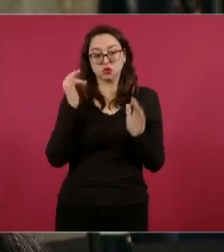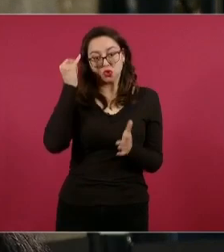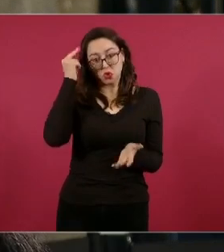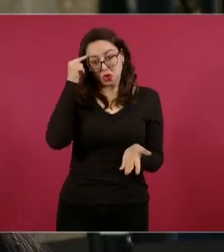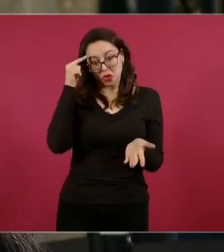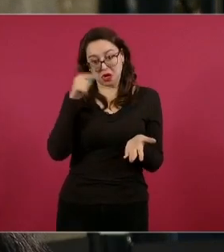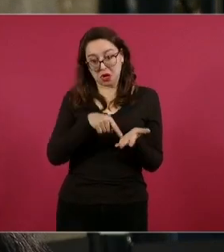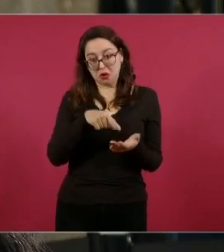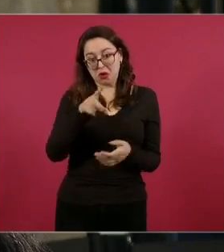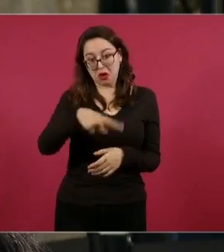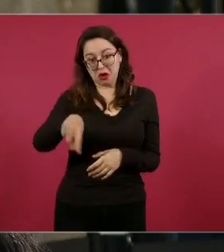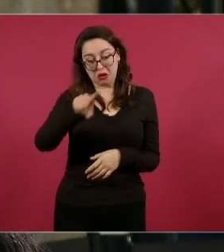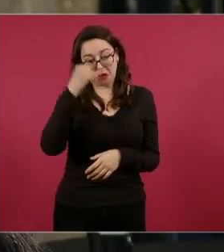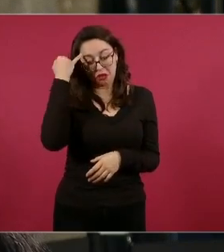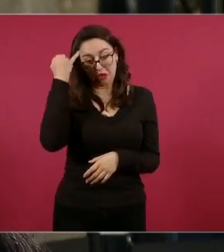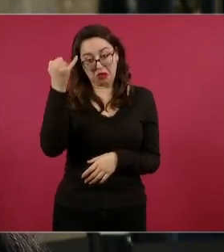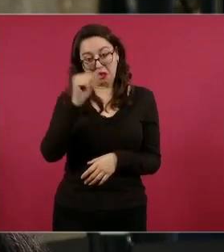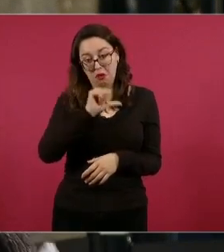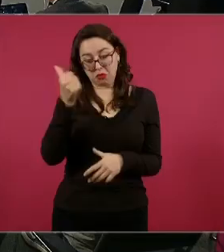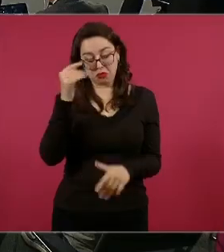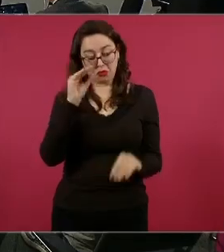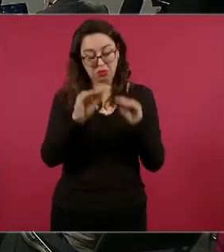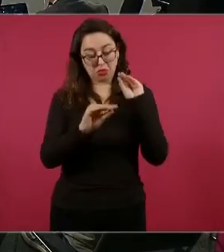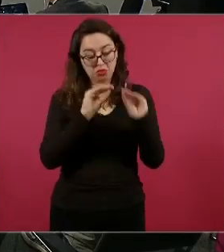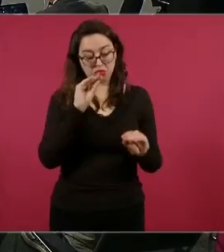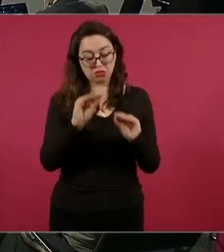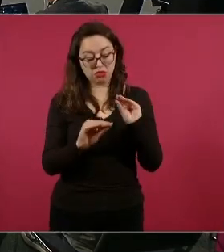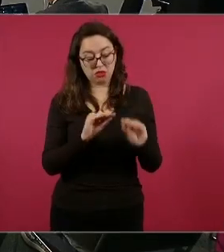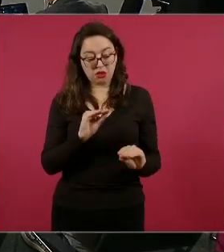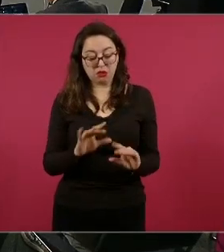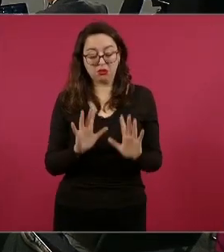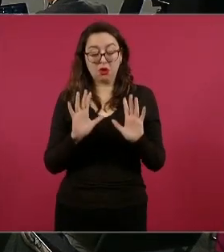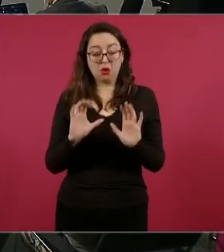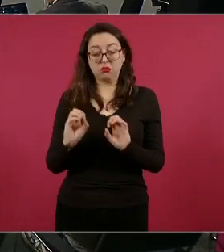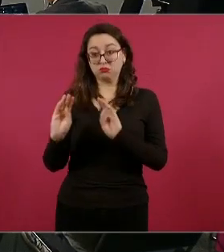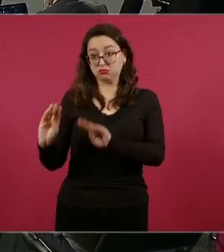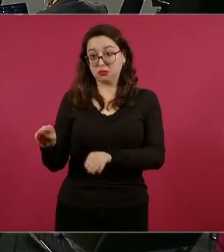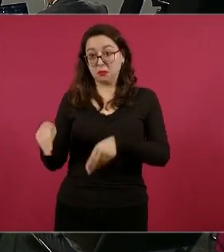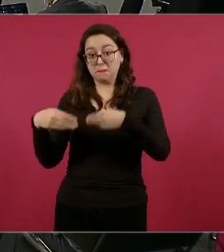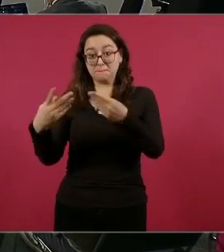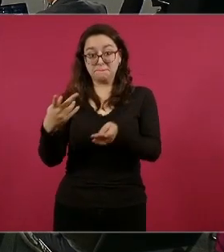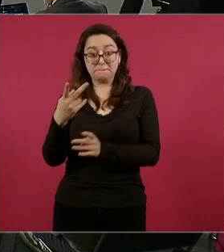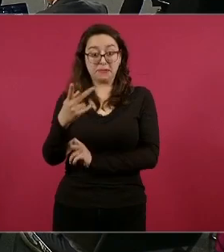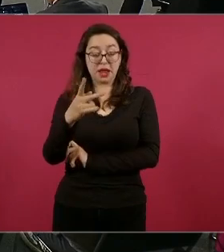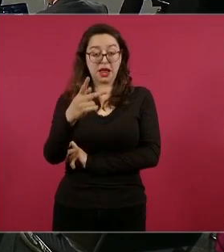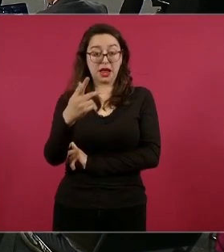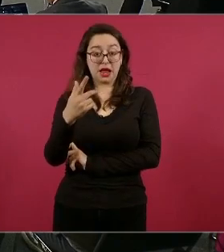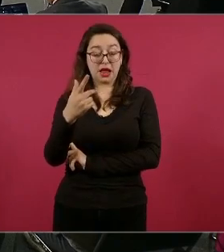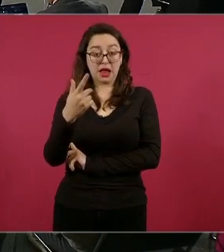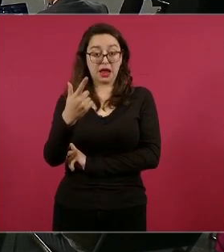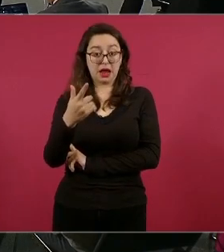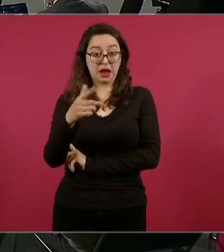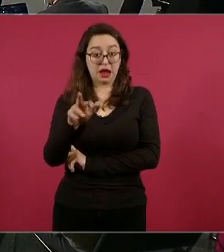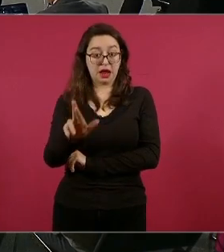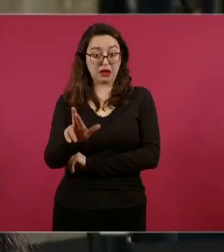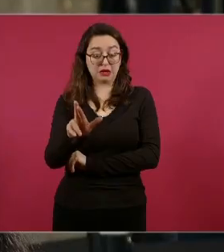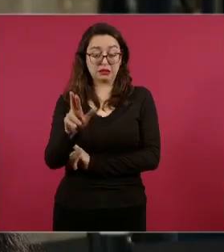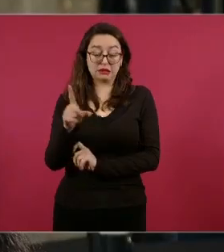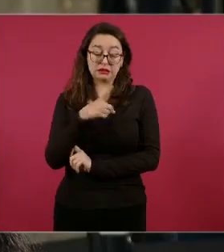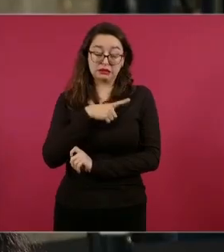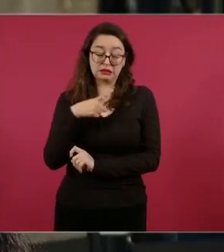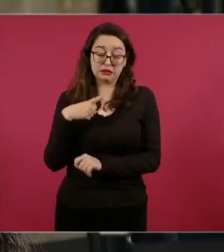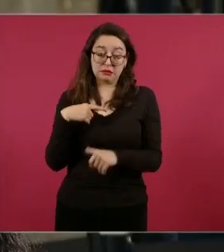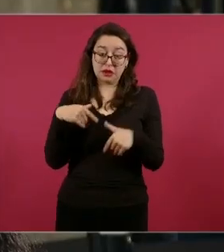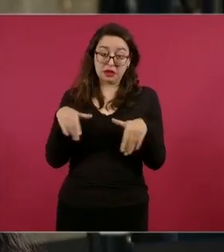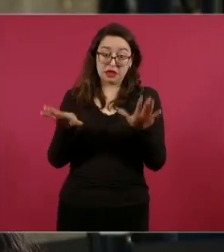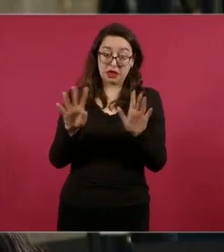parte médico o el licenciado Ilio Ortiz sí se lo entregó a la PGR, pero ahí sería cosa de